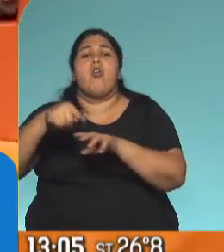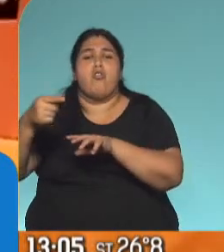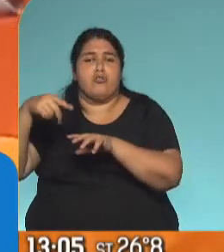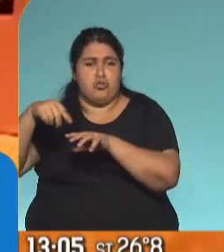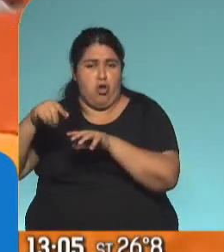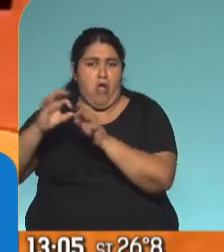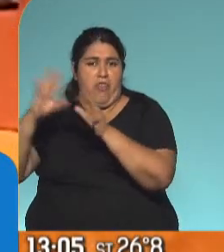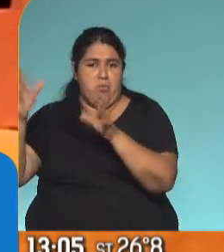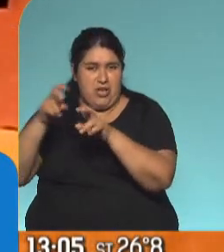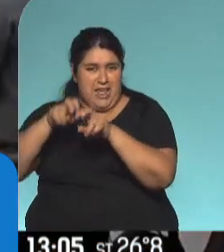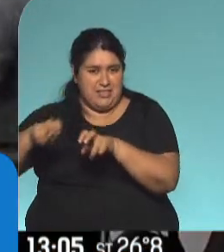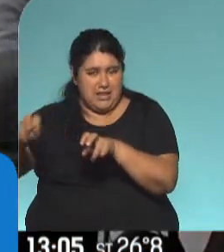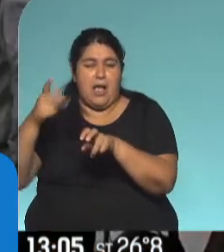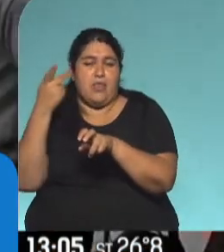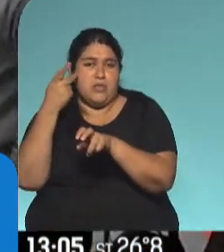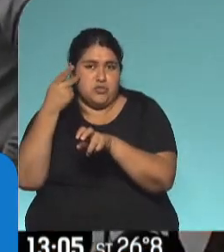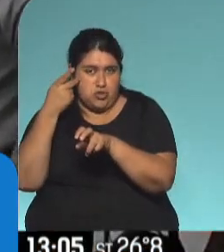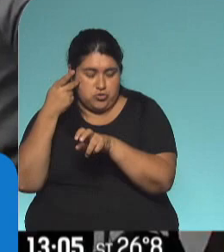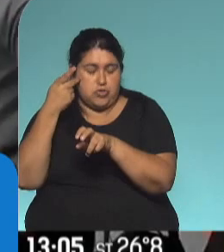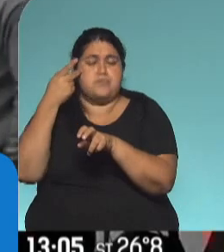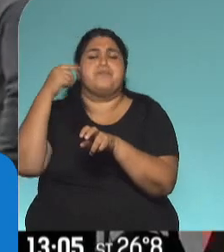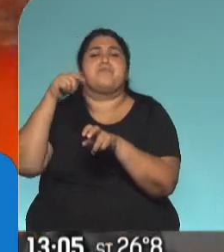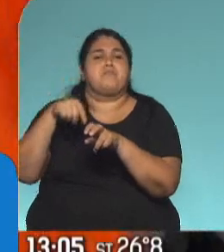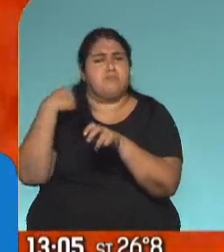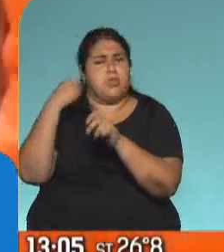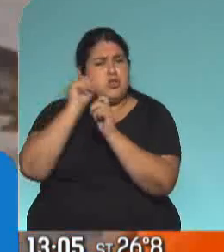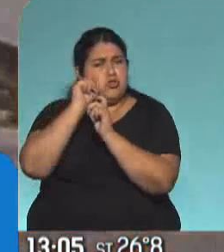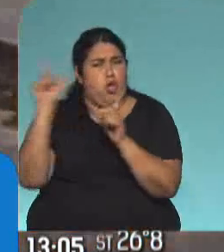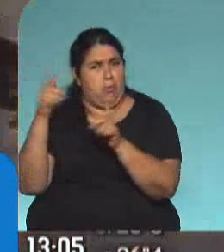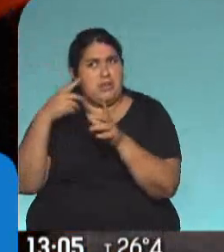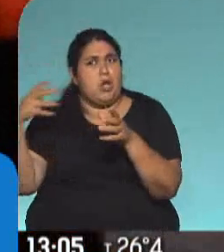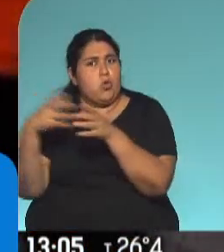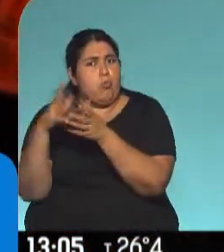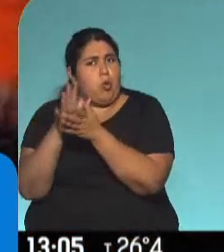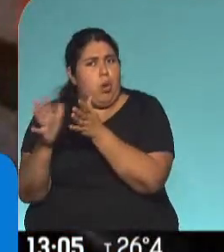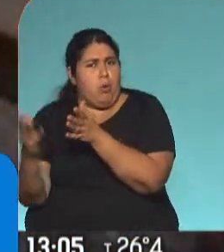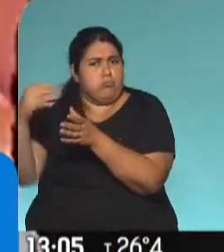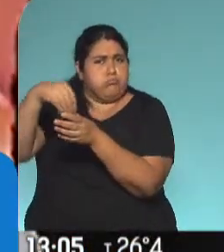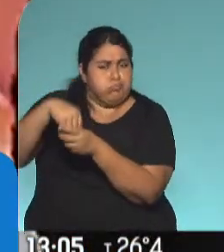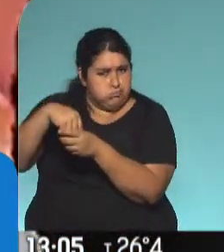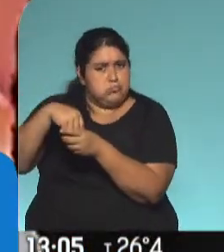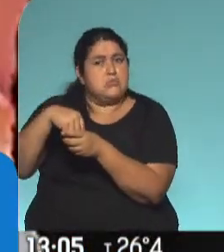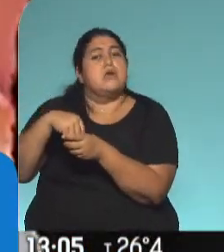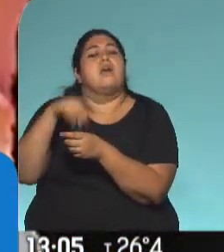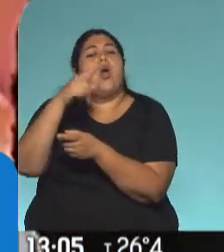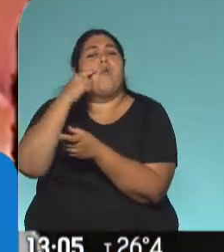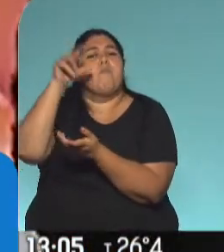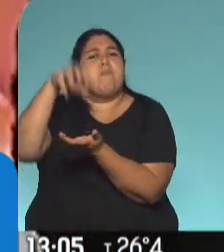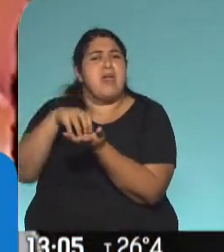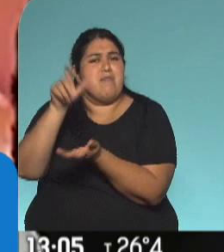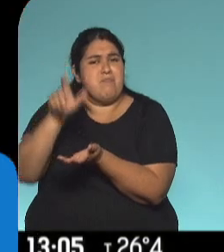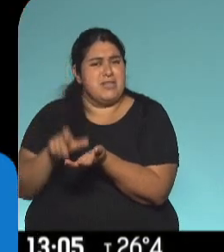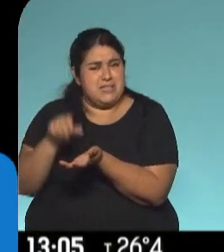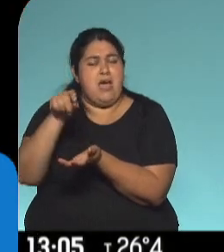a Javier Hervas con 18 bancas, una sorpresiva tercera fuerza liderada por un ignoto empresario convertido